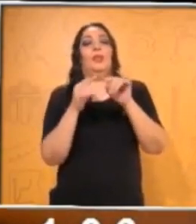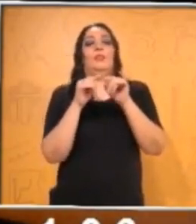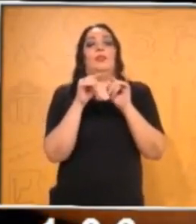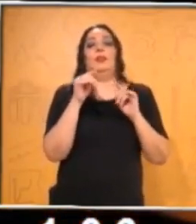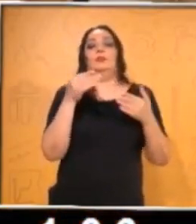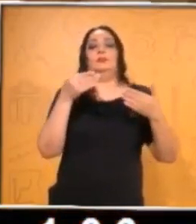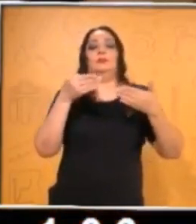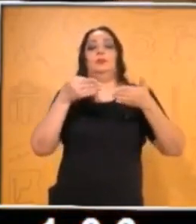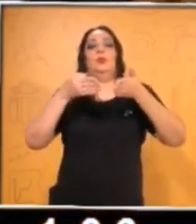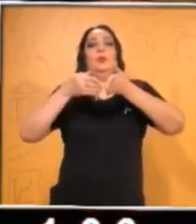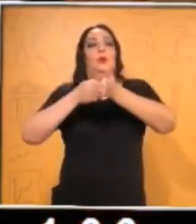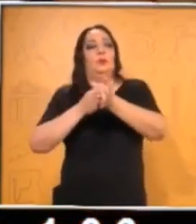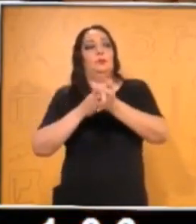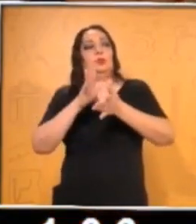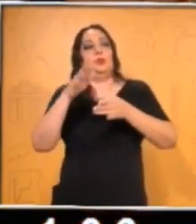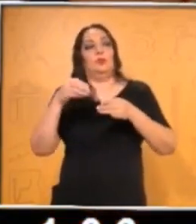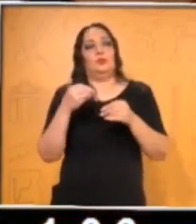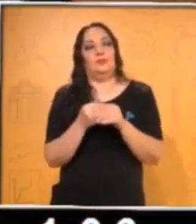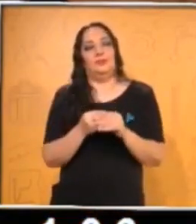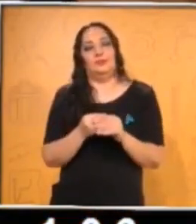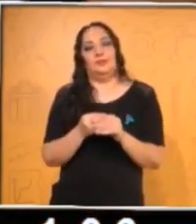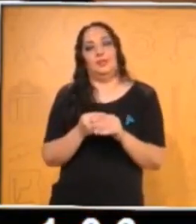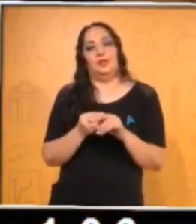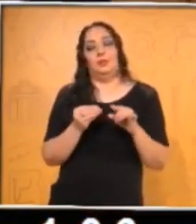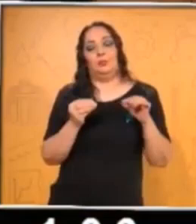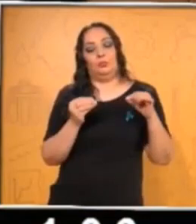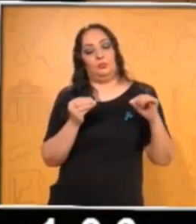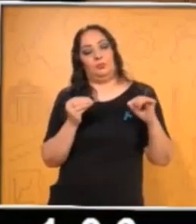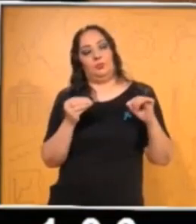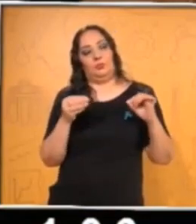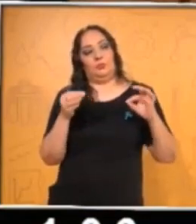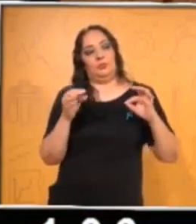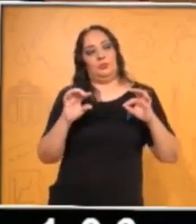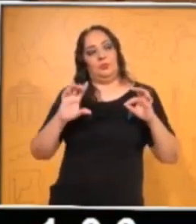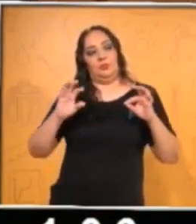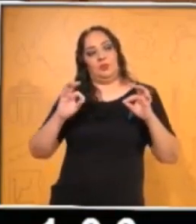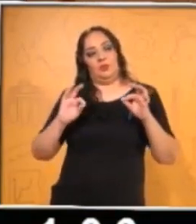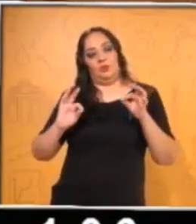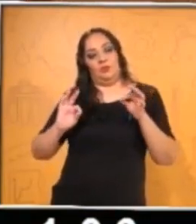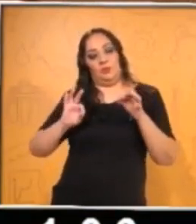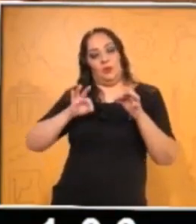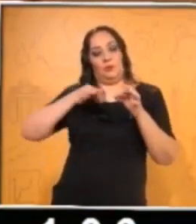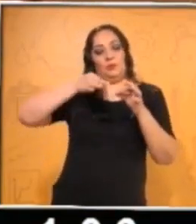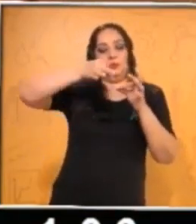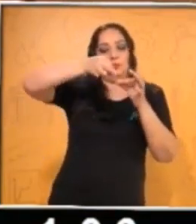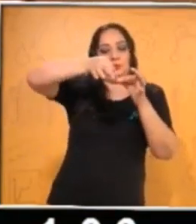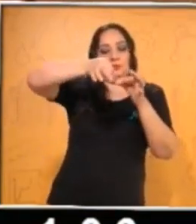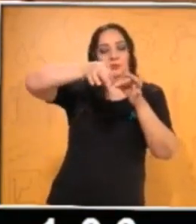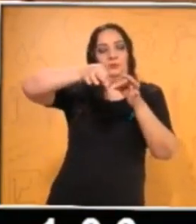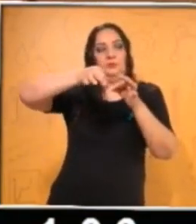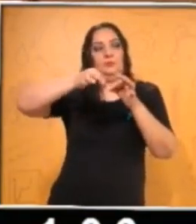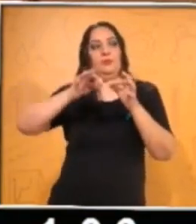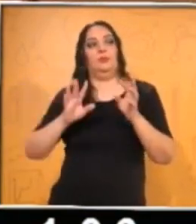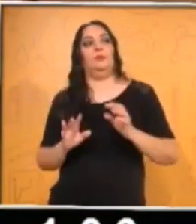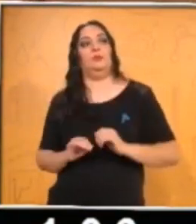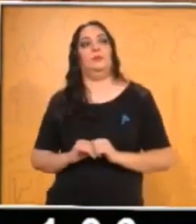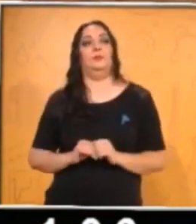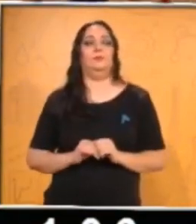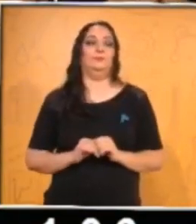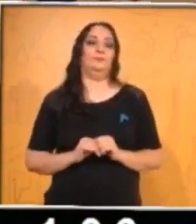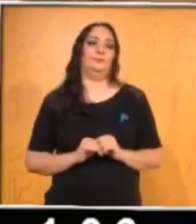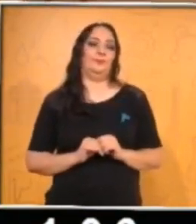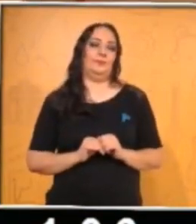de acá. Lo voy a repetir. La tenemos punta de esta abajo. Figura aquí. Ajá. La de abajo la vamos a mover hasta la otra que tenemos